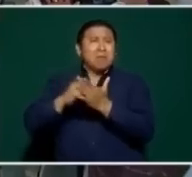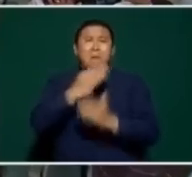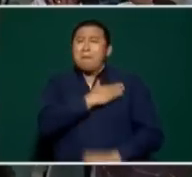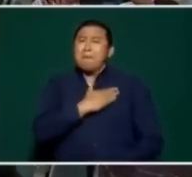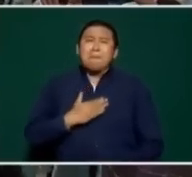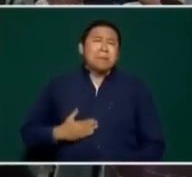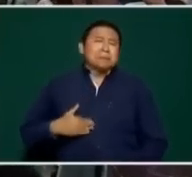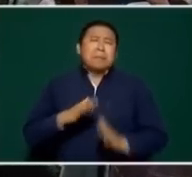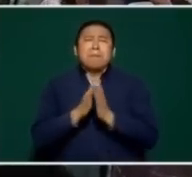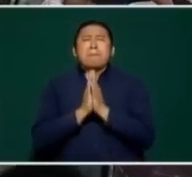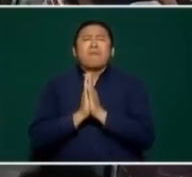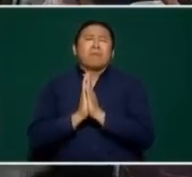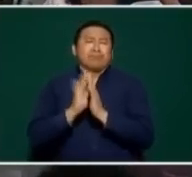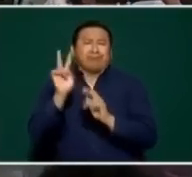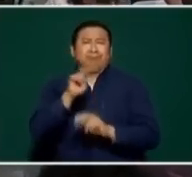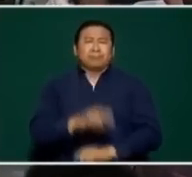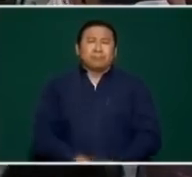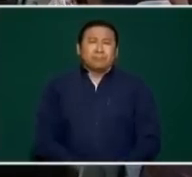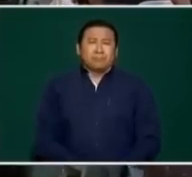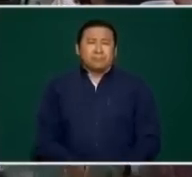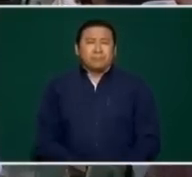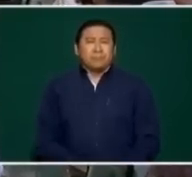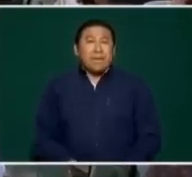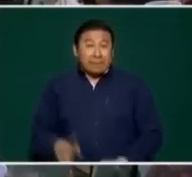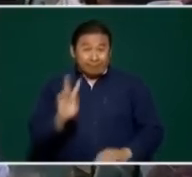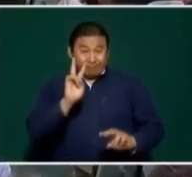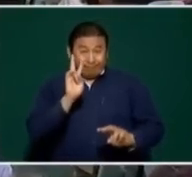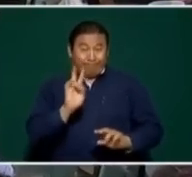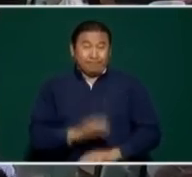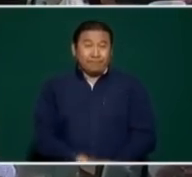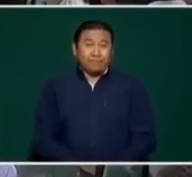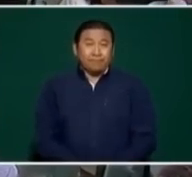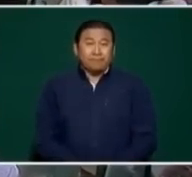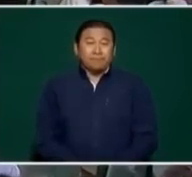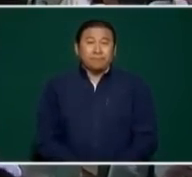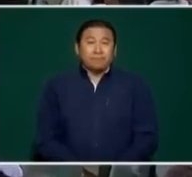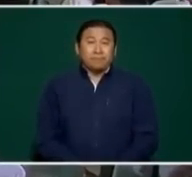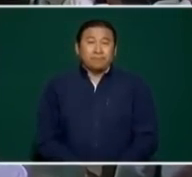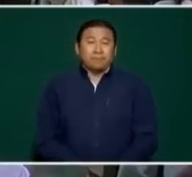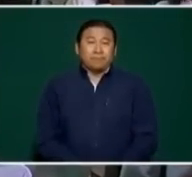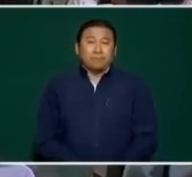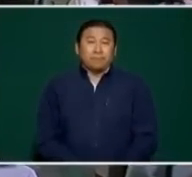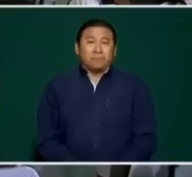presidente, por favor, acá. A ver.